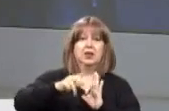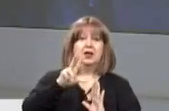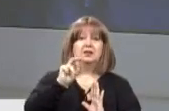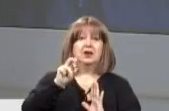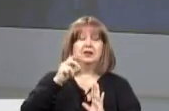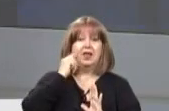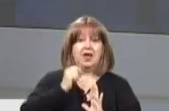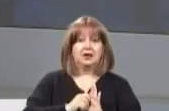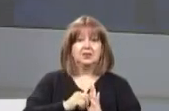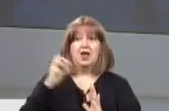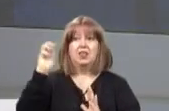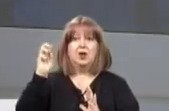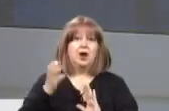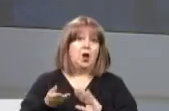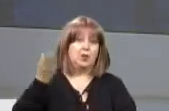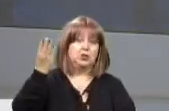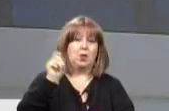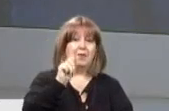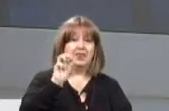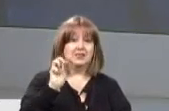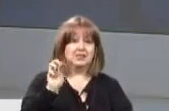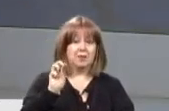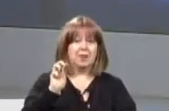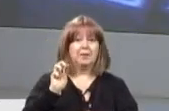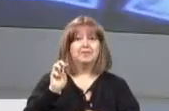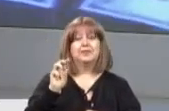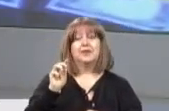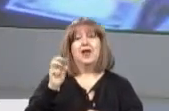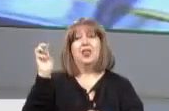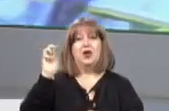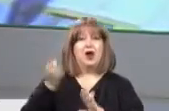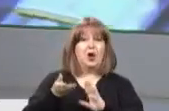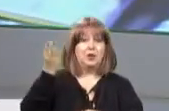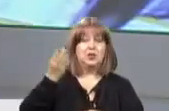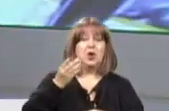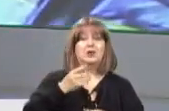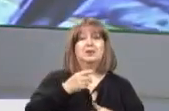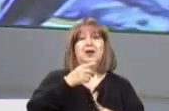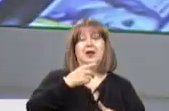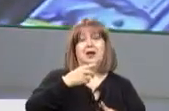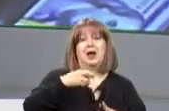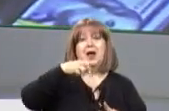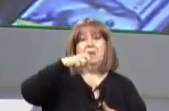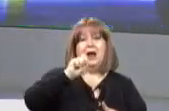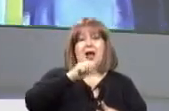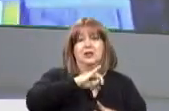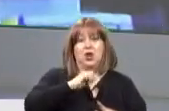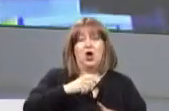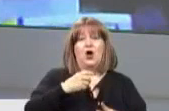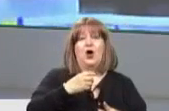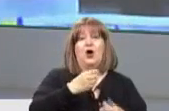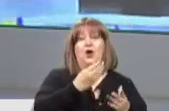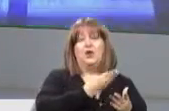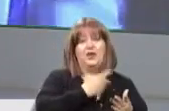con el dólar? ¿Cuánto aumentó? Muchísimo. Entonces, aumentó mucho más que la tasa de interés que te dio el plazo fijo. Entonces, diversificar, poner un poco en